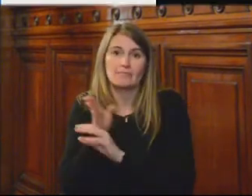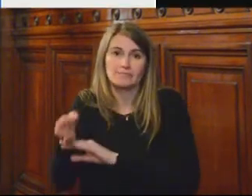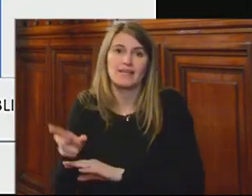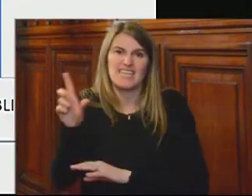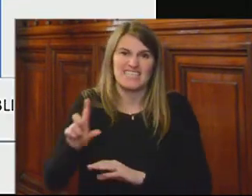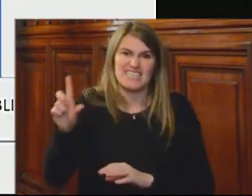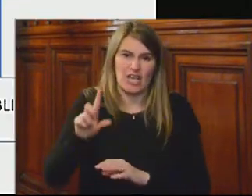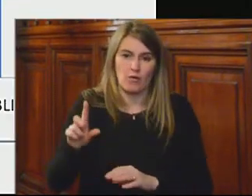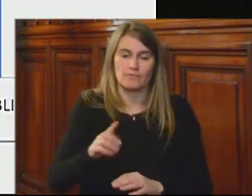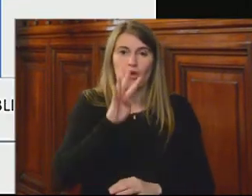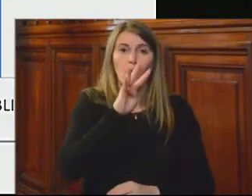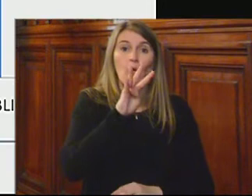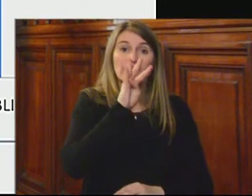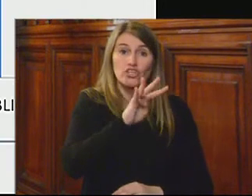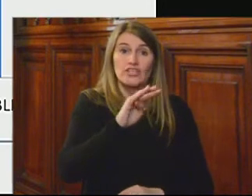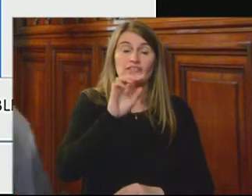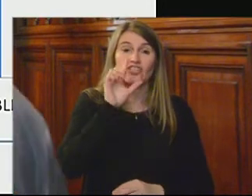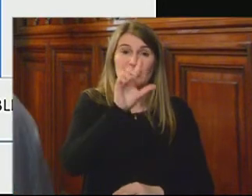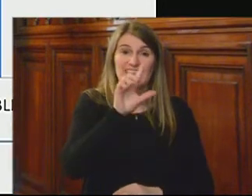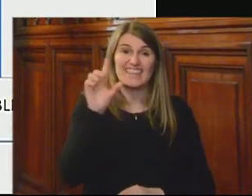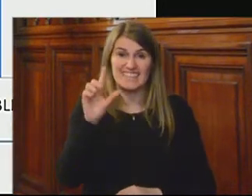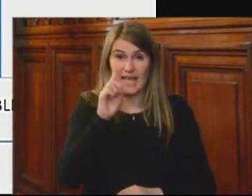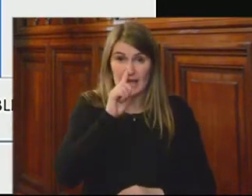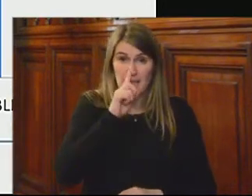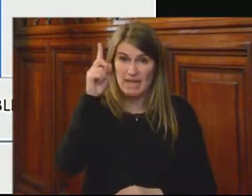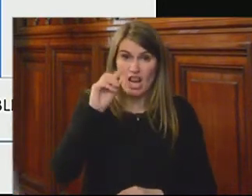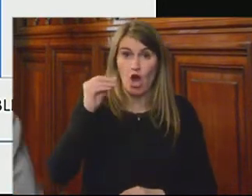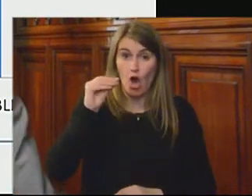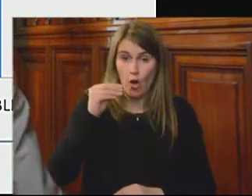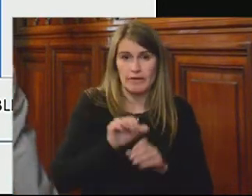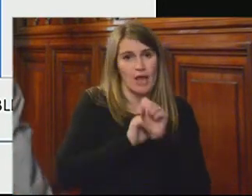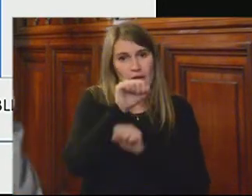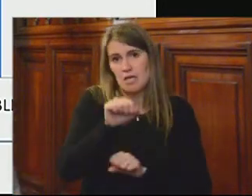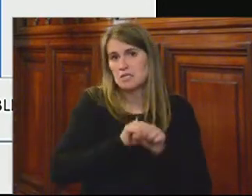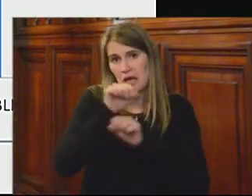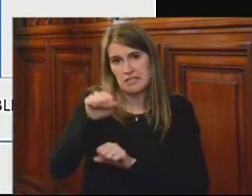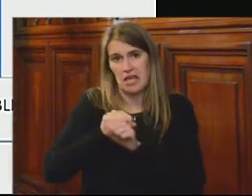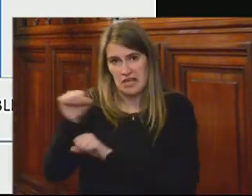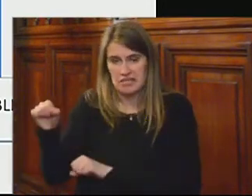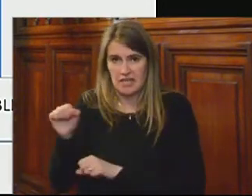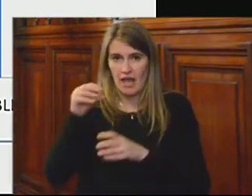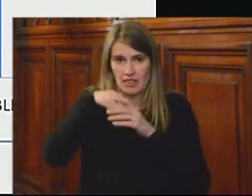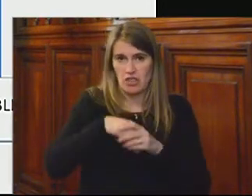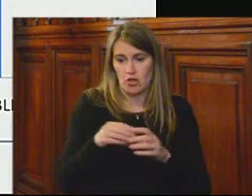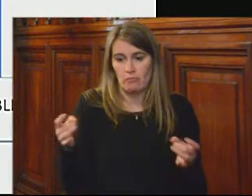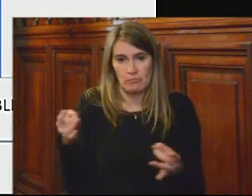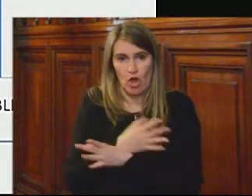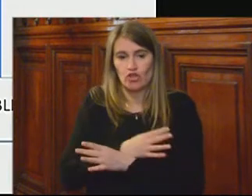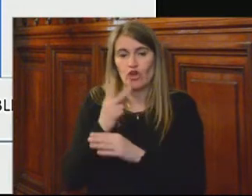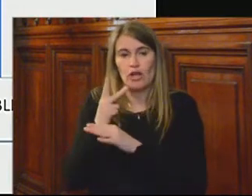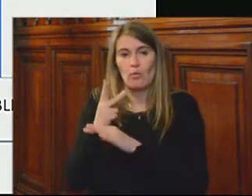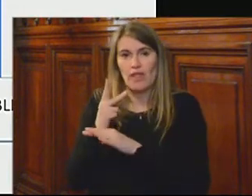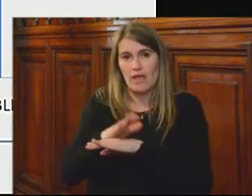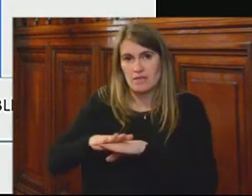de 477.000 jóvenes egresan del subsistema de educación básica